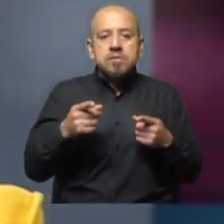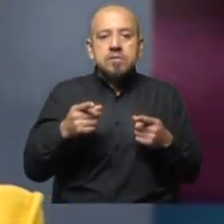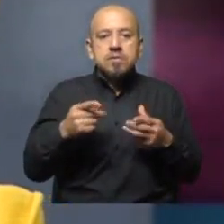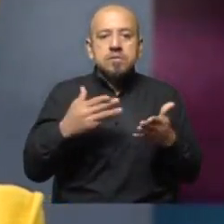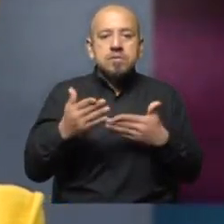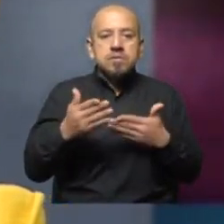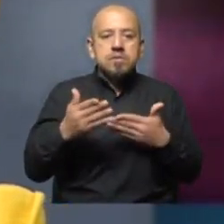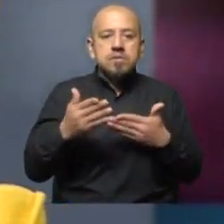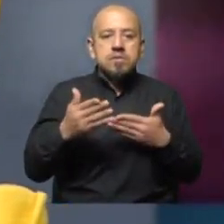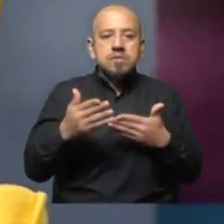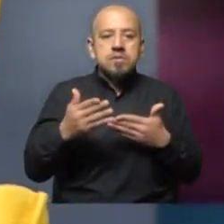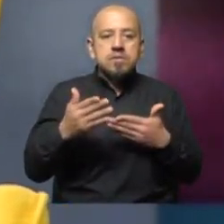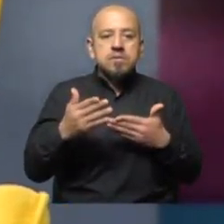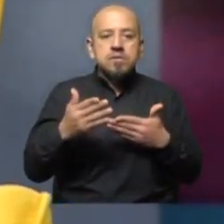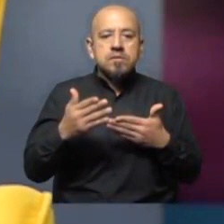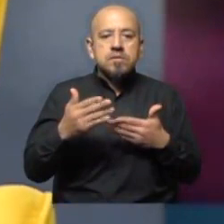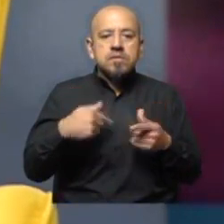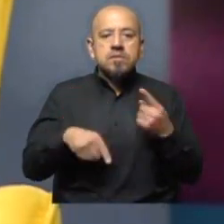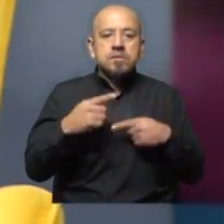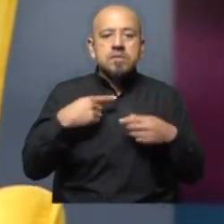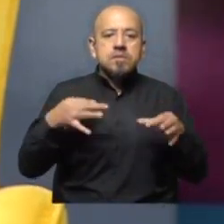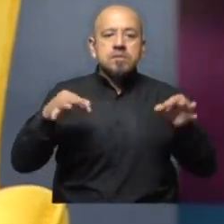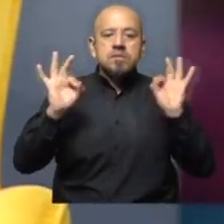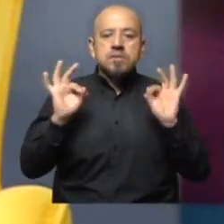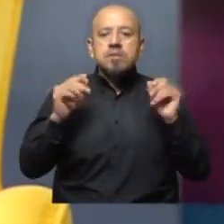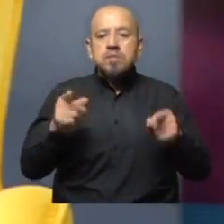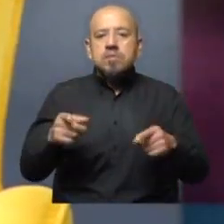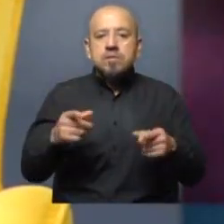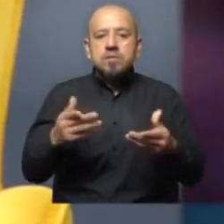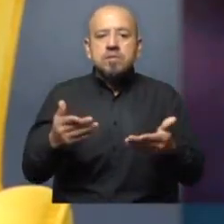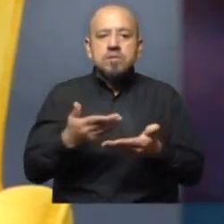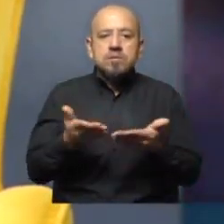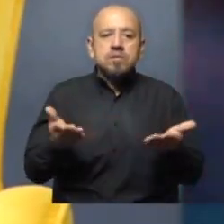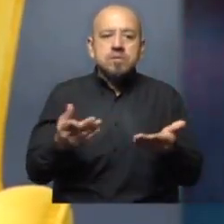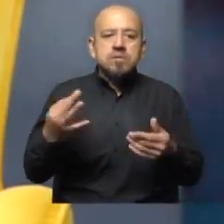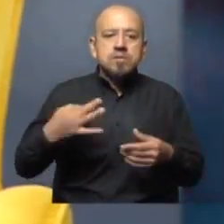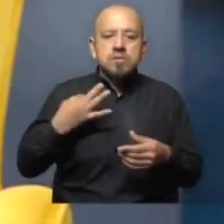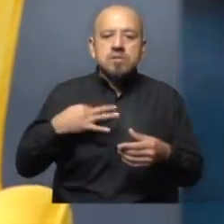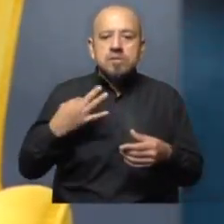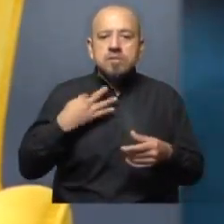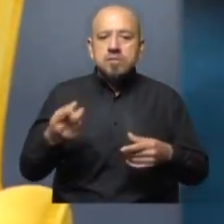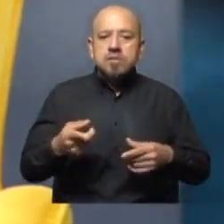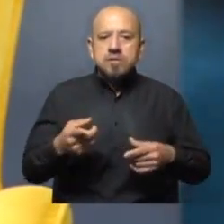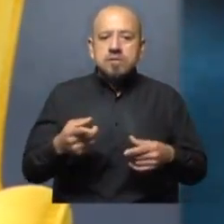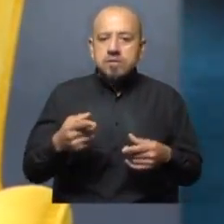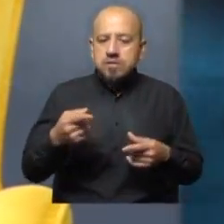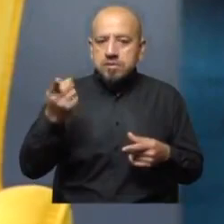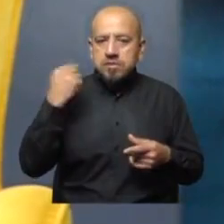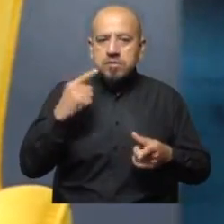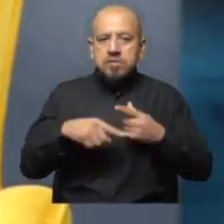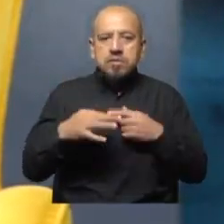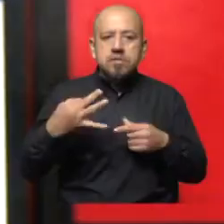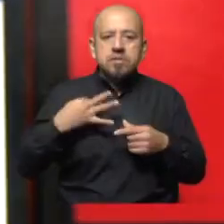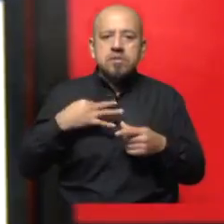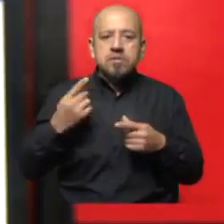mucha cercanía como como que me siento muy cómoda y ahora hace años que nos veíamos que